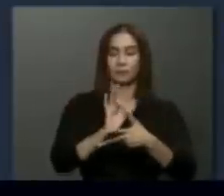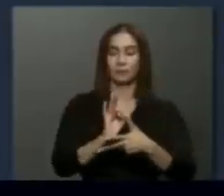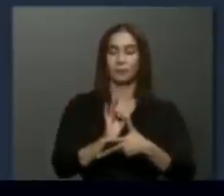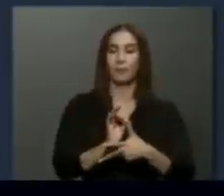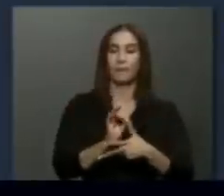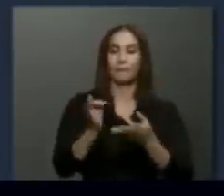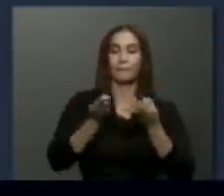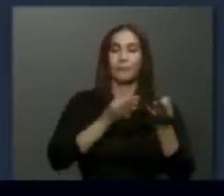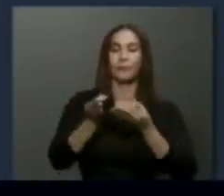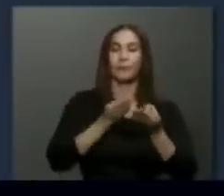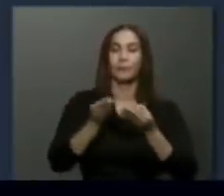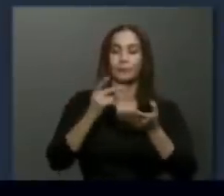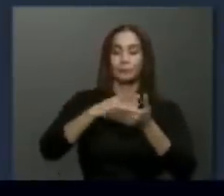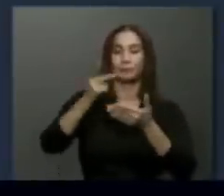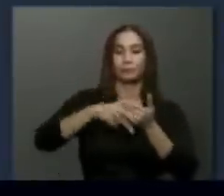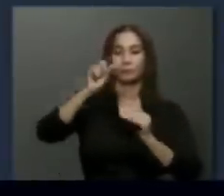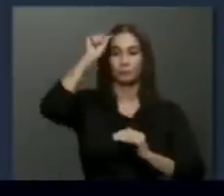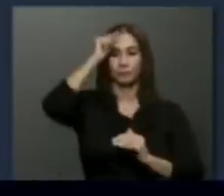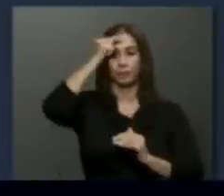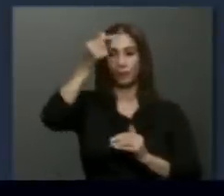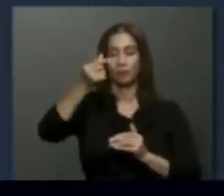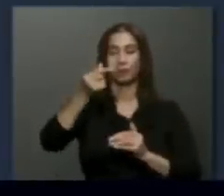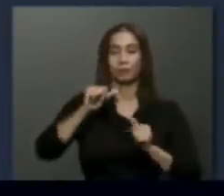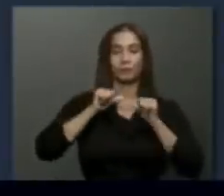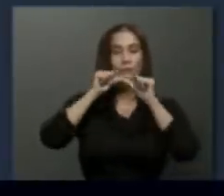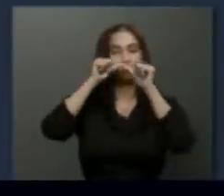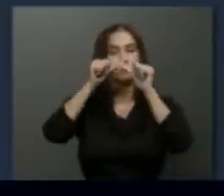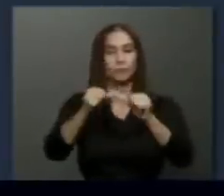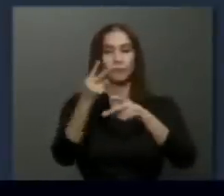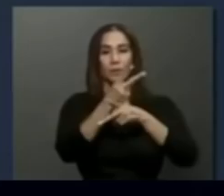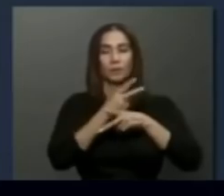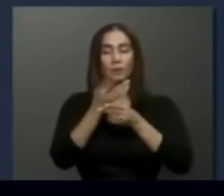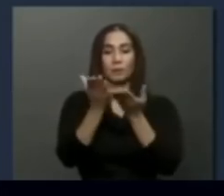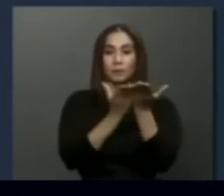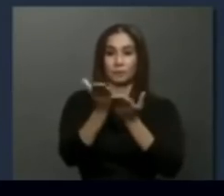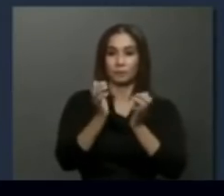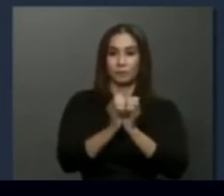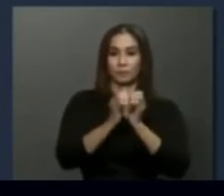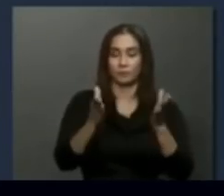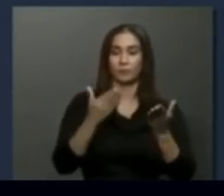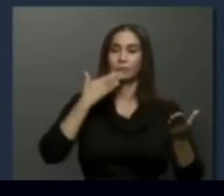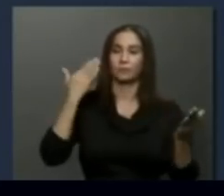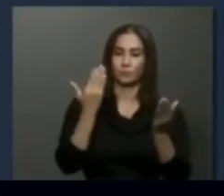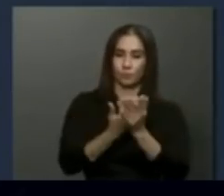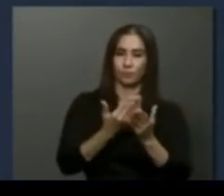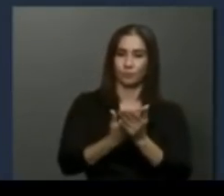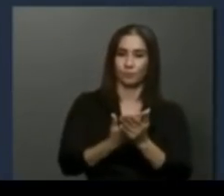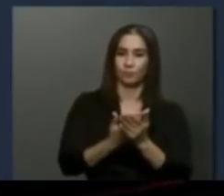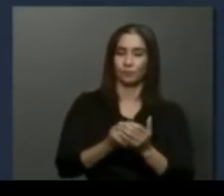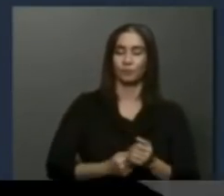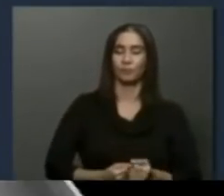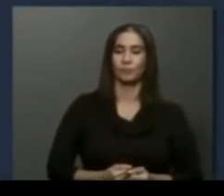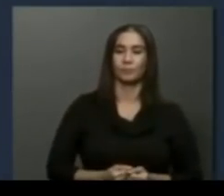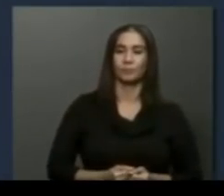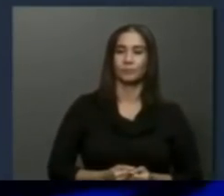lo detallamos en nuestro plan de gobierno. Seguir garantizando servicios públicos de calidad de carácter